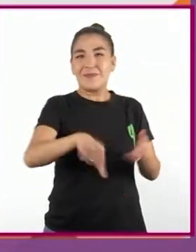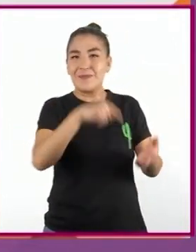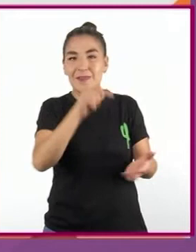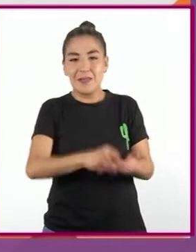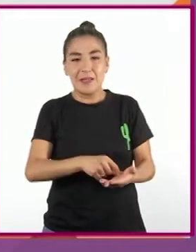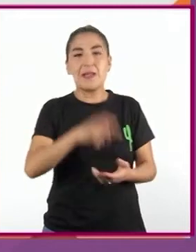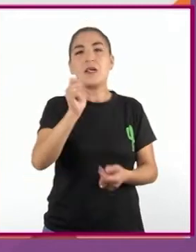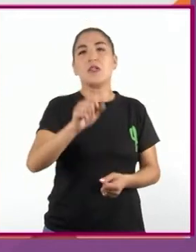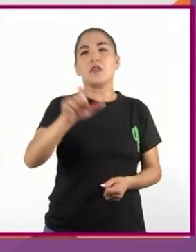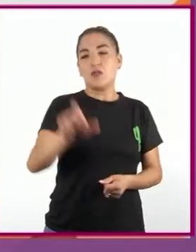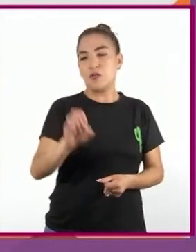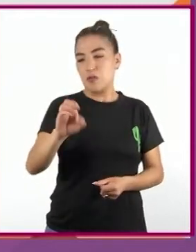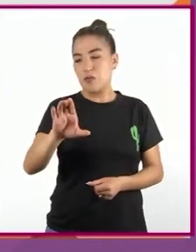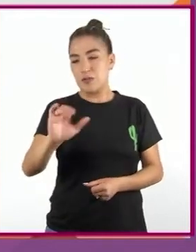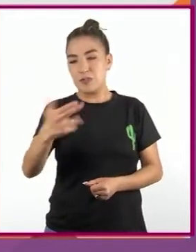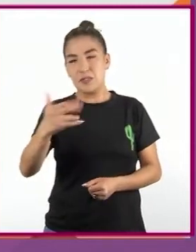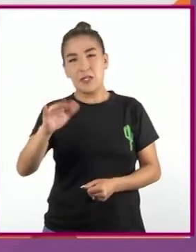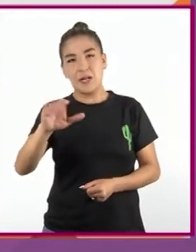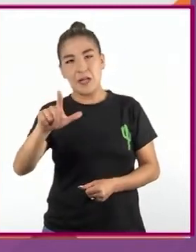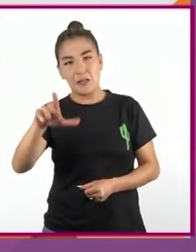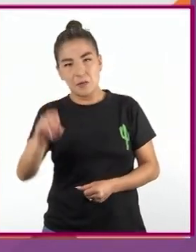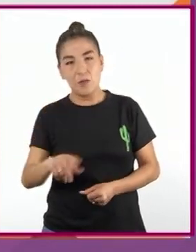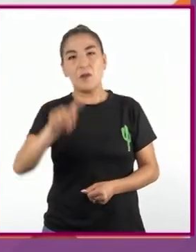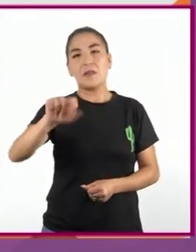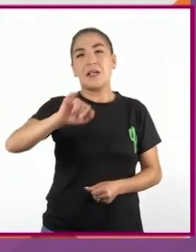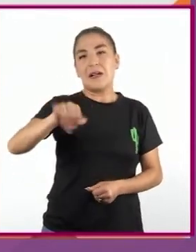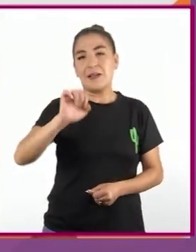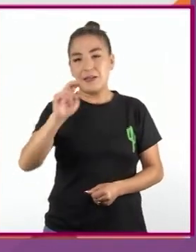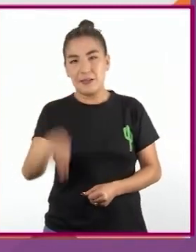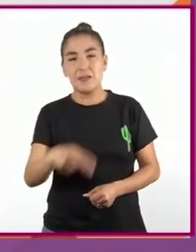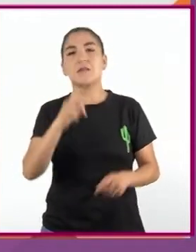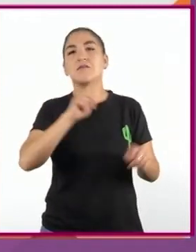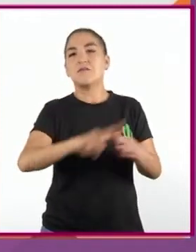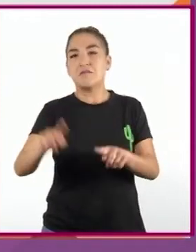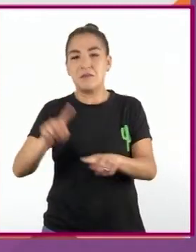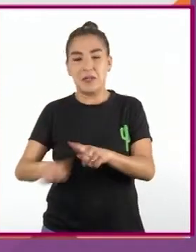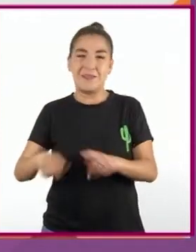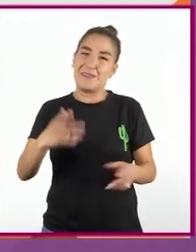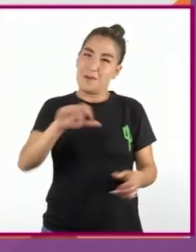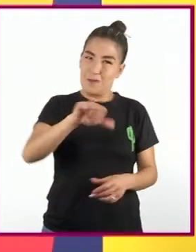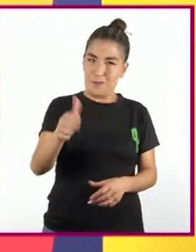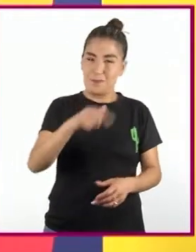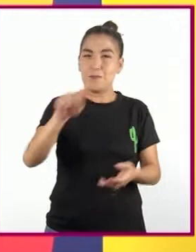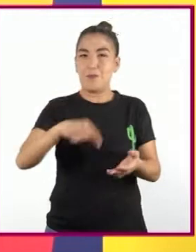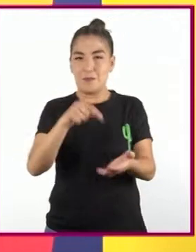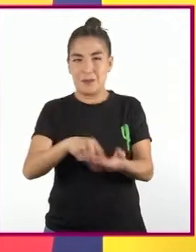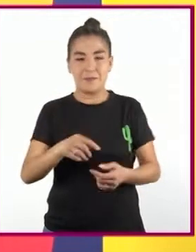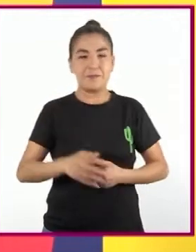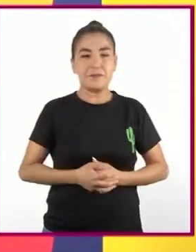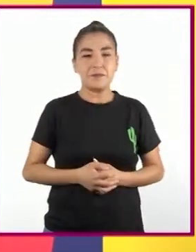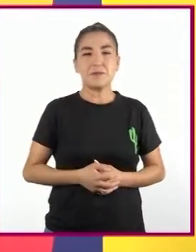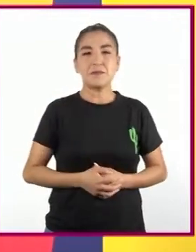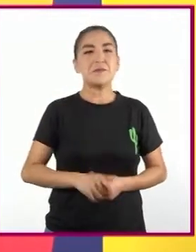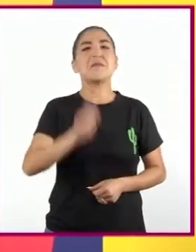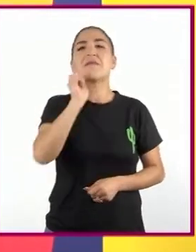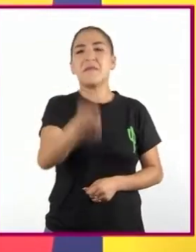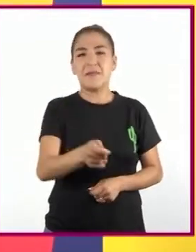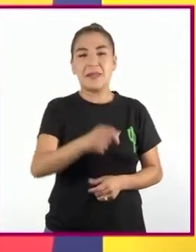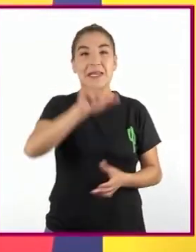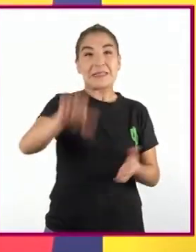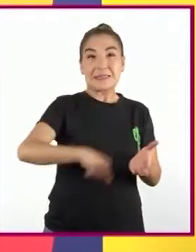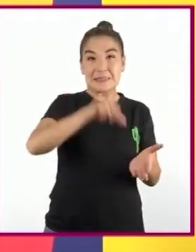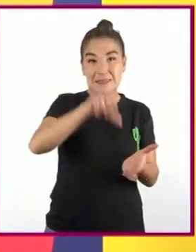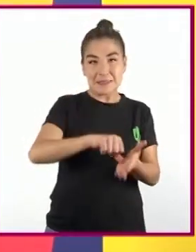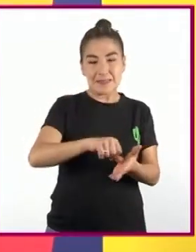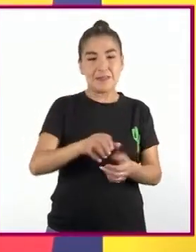Cantona, Xochicalco, El Tajín, Cacaxtla, Sáchila, entre otras. Se trata de